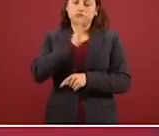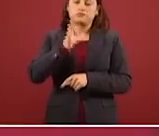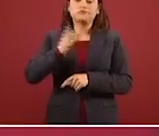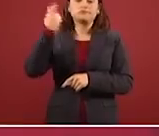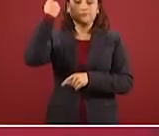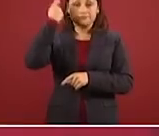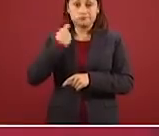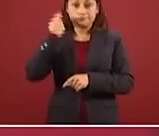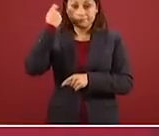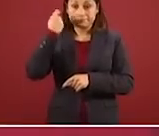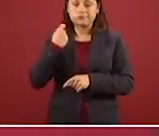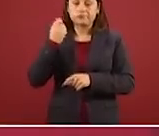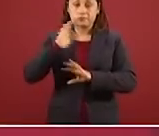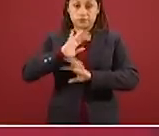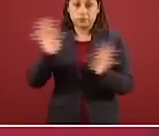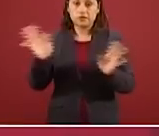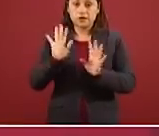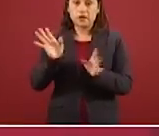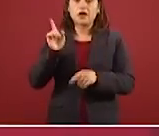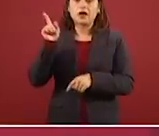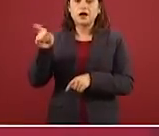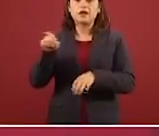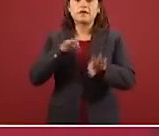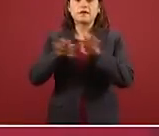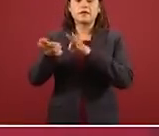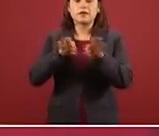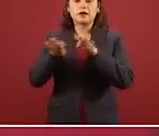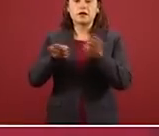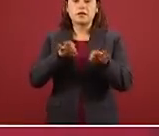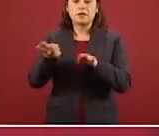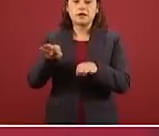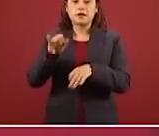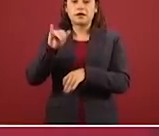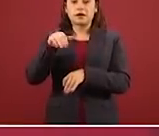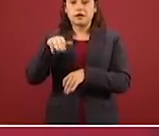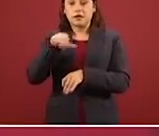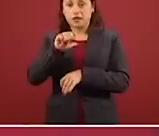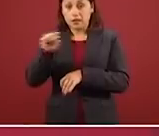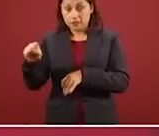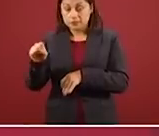que trabajaba en el Seguro Social, fue asaltado en